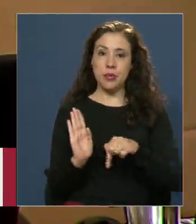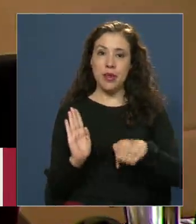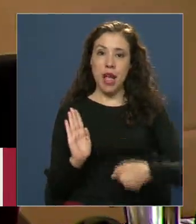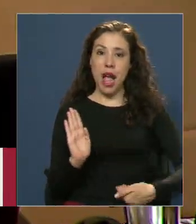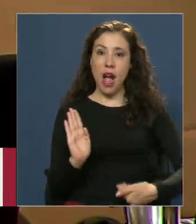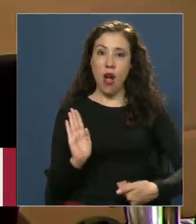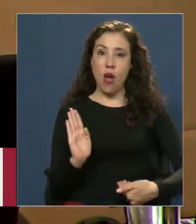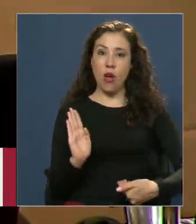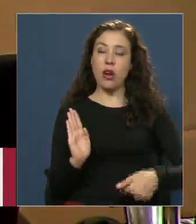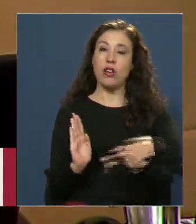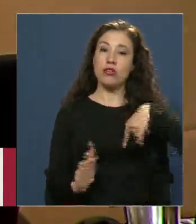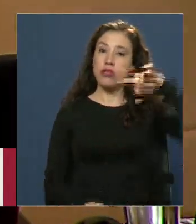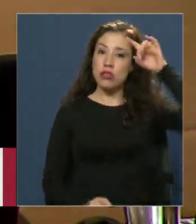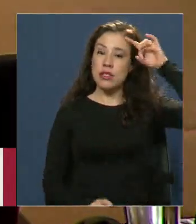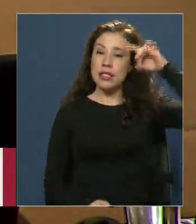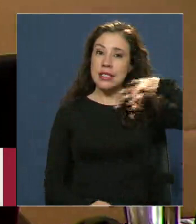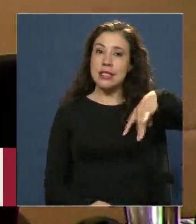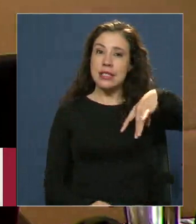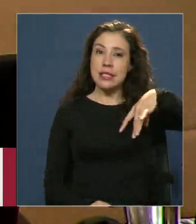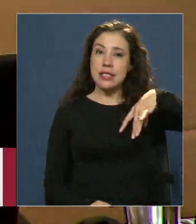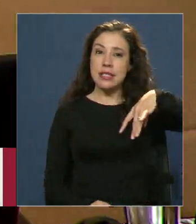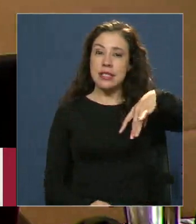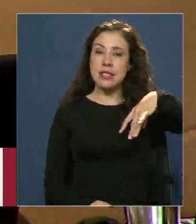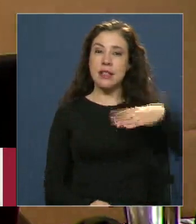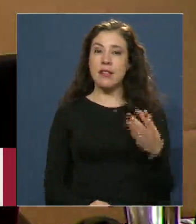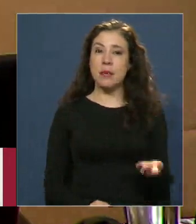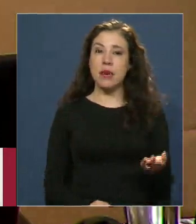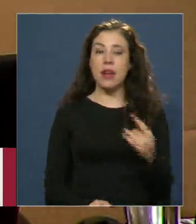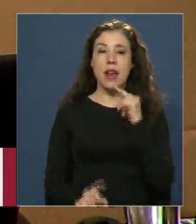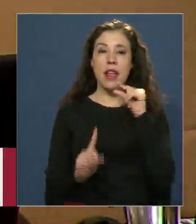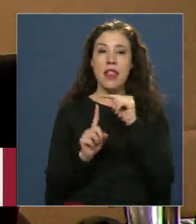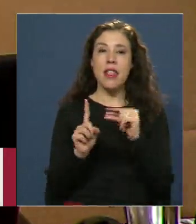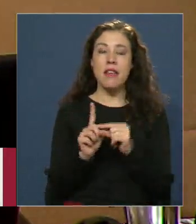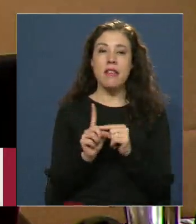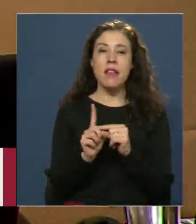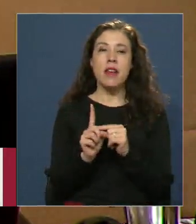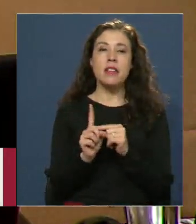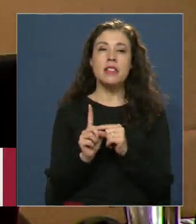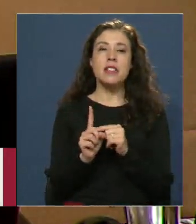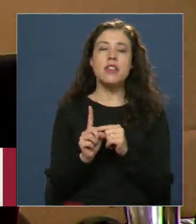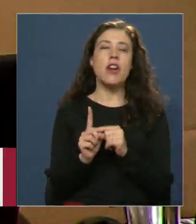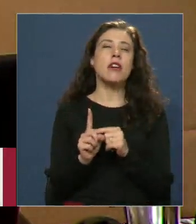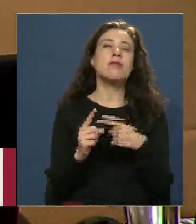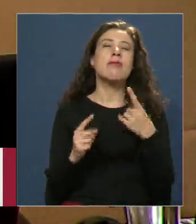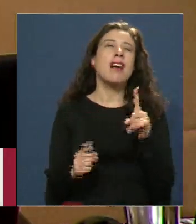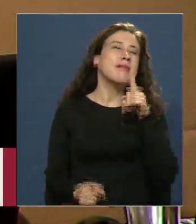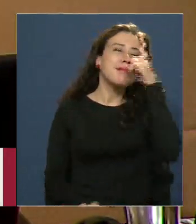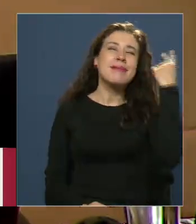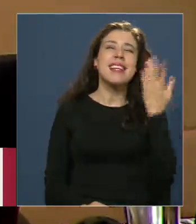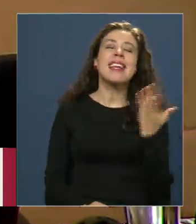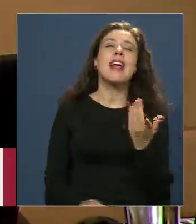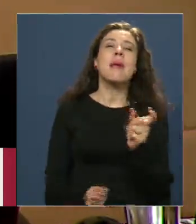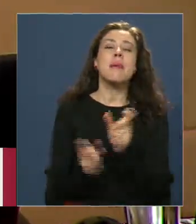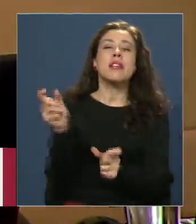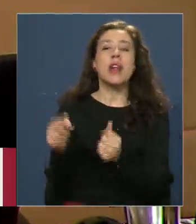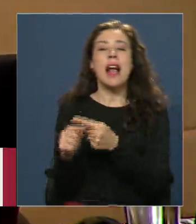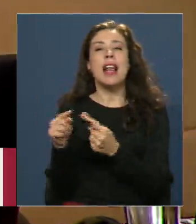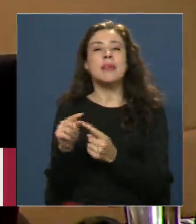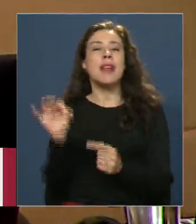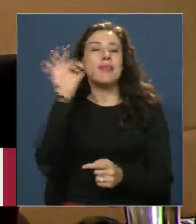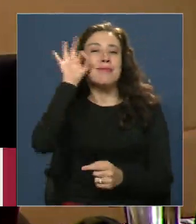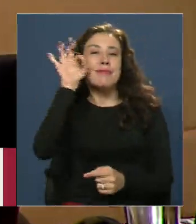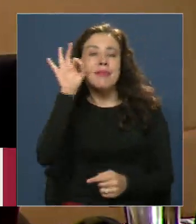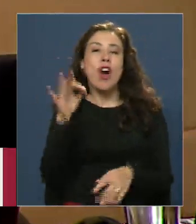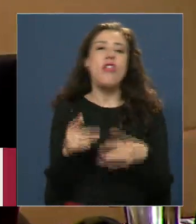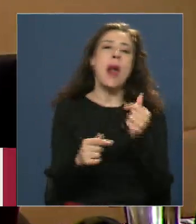términos generales, sabemos que, y según la definición popular más que la técnica, es que hay una clase media alta, una clase